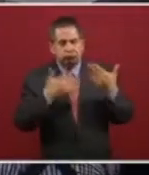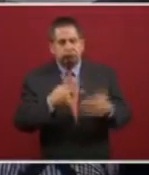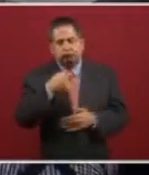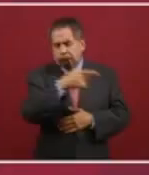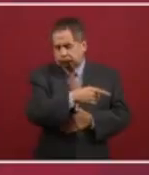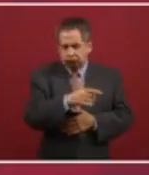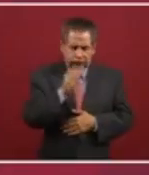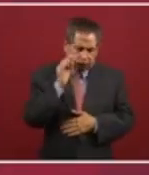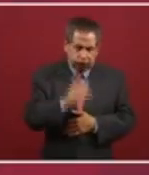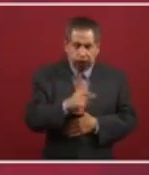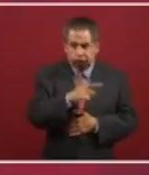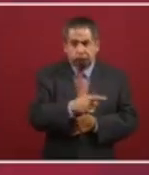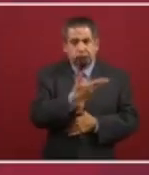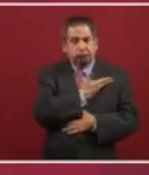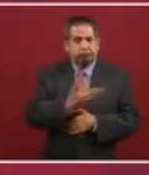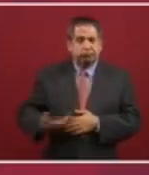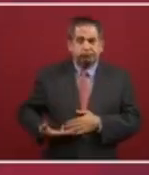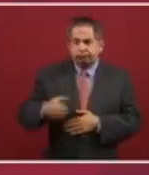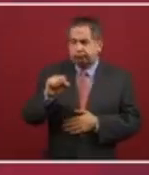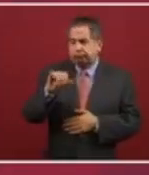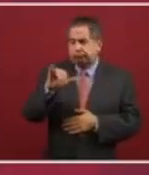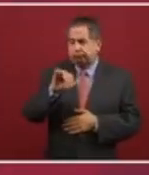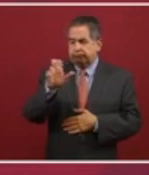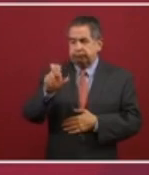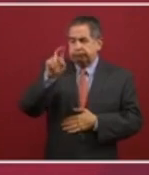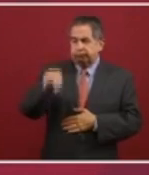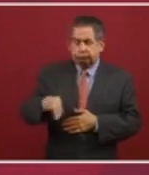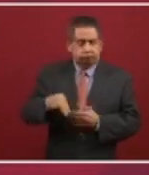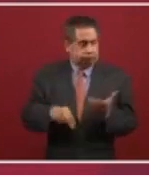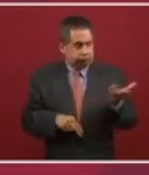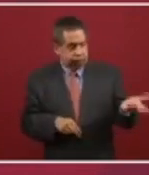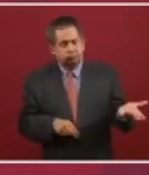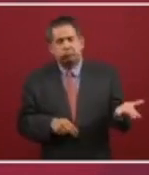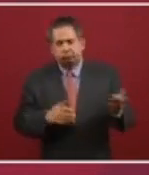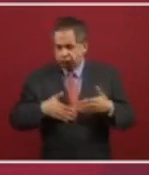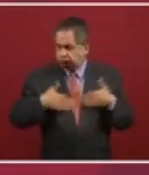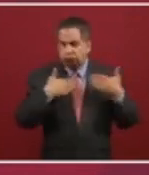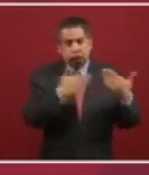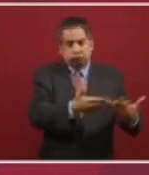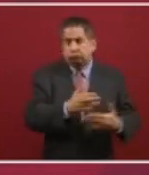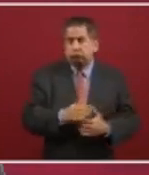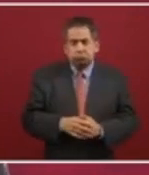confianza al presidente de la Suprema Corte de Justicia.